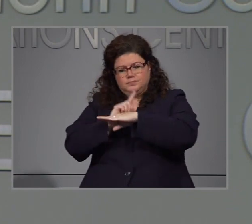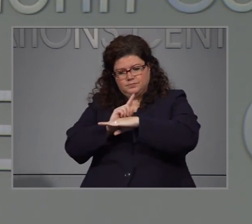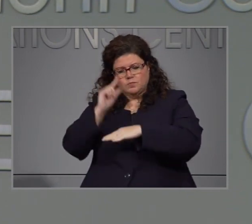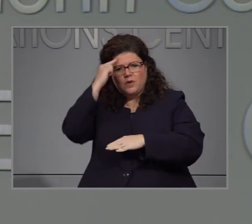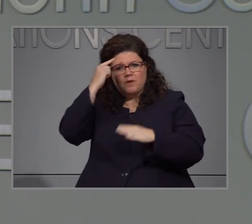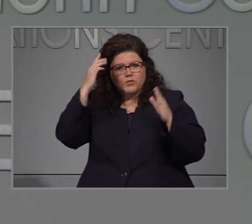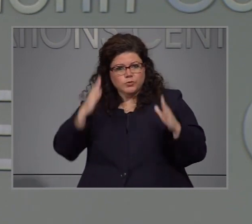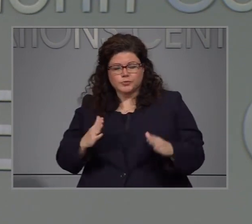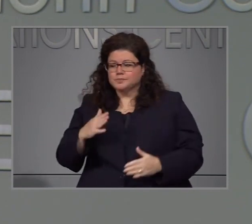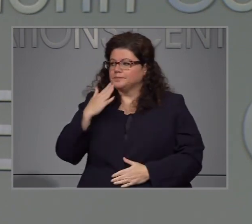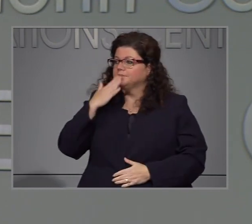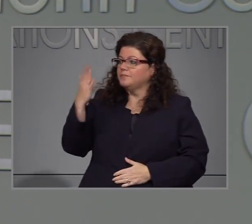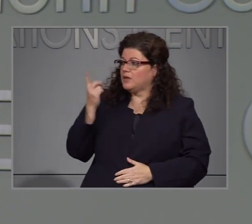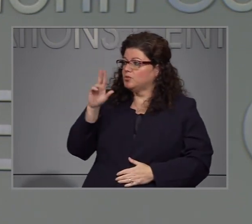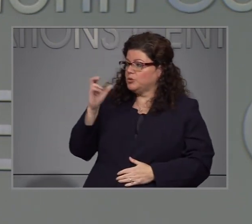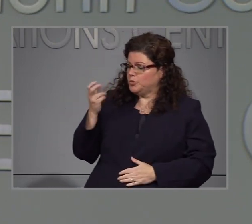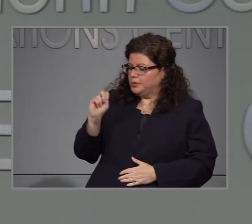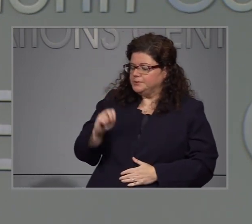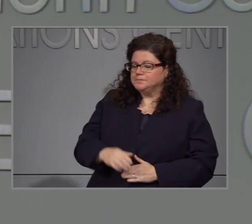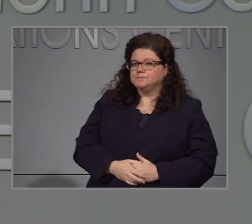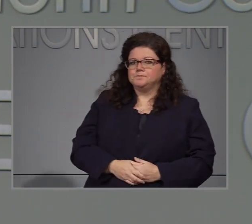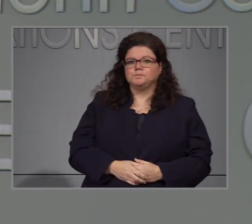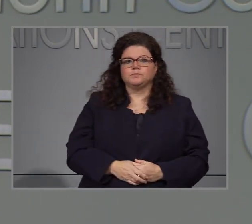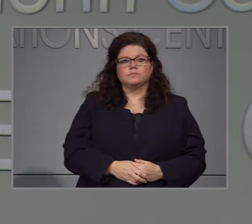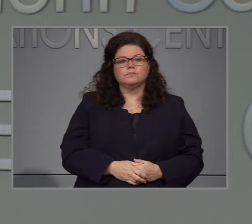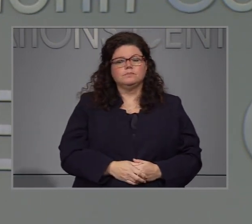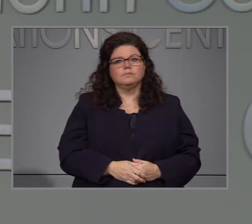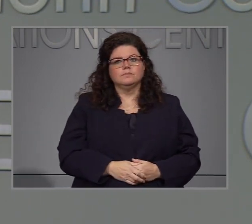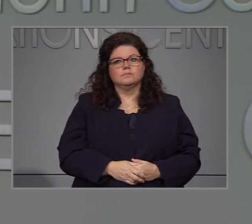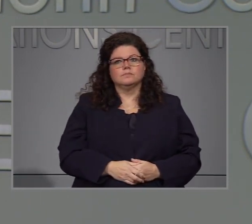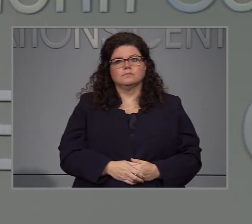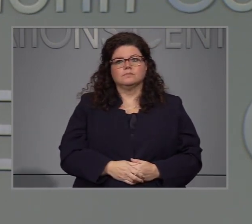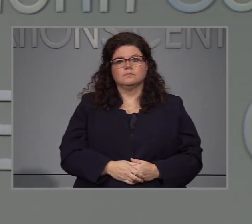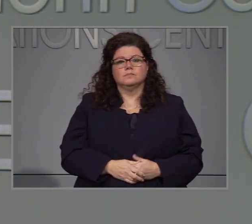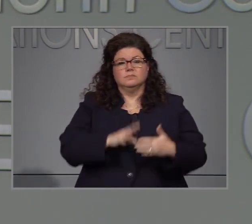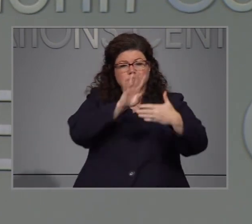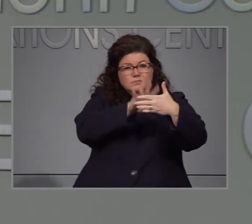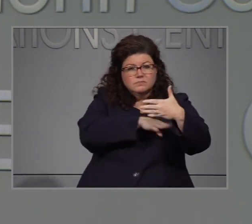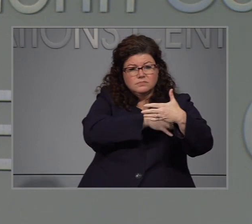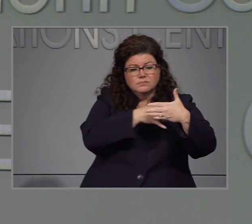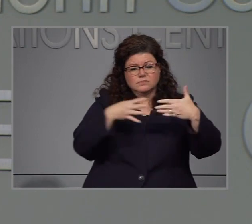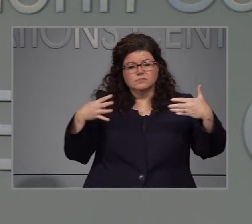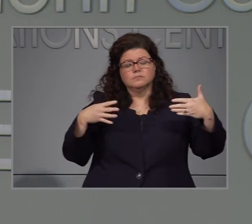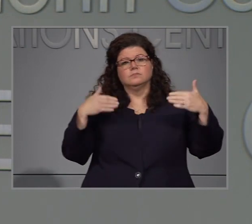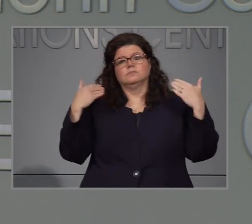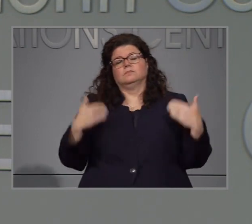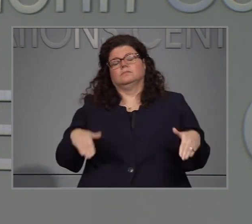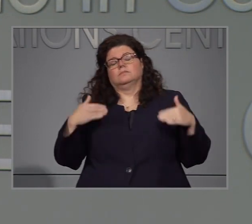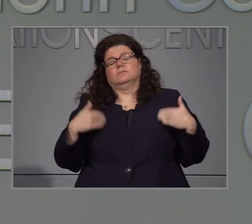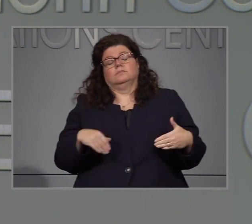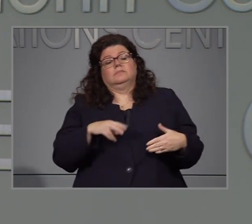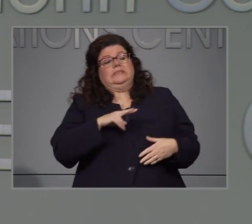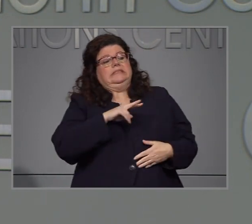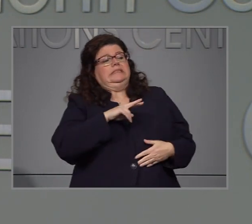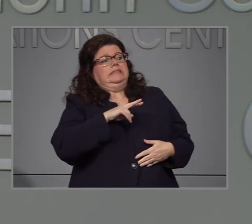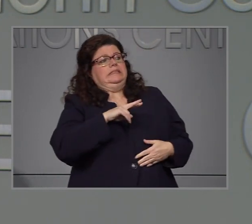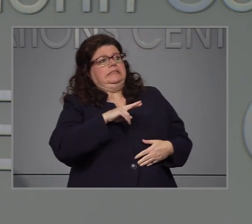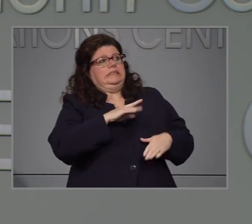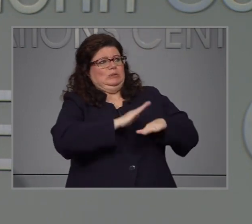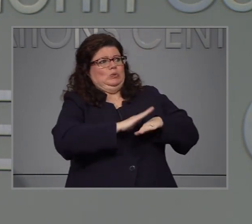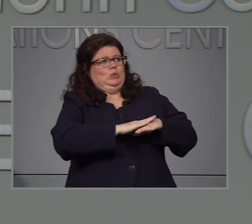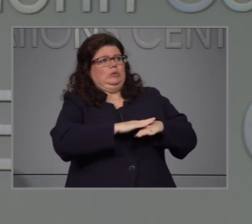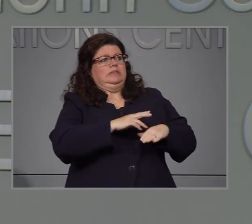Gracias, doctora Cohen. Las cifras que vemos son una advertencia tremenda y debemos prestar